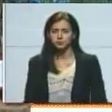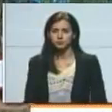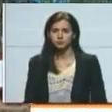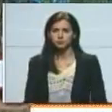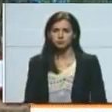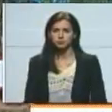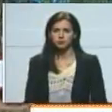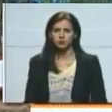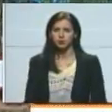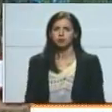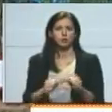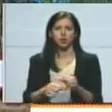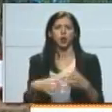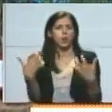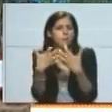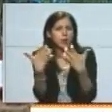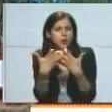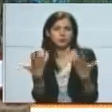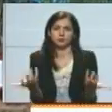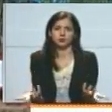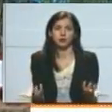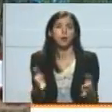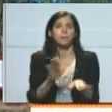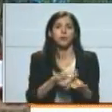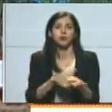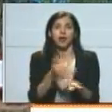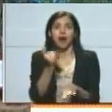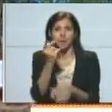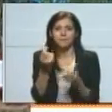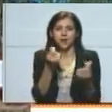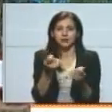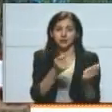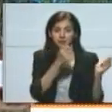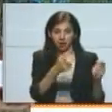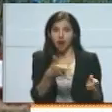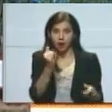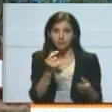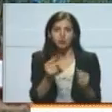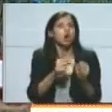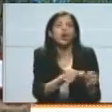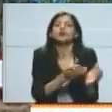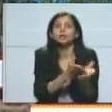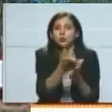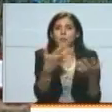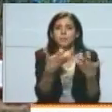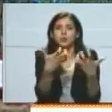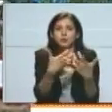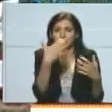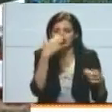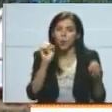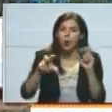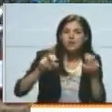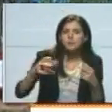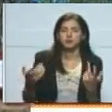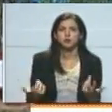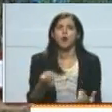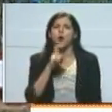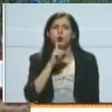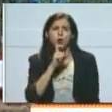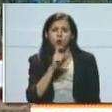Ellos seguirán con la violencia mientras tengan financiamiento y mientras tengan plata. No hablemos de odio porque el odio ya lo